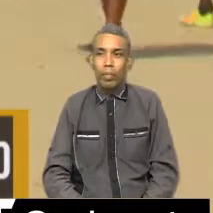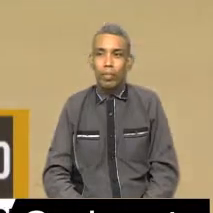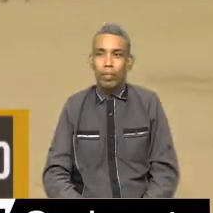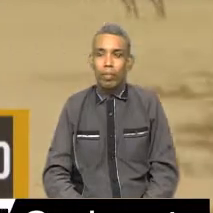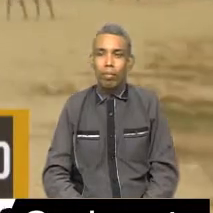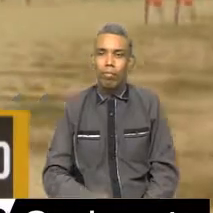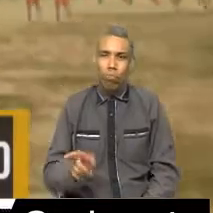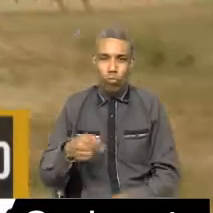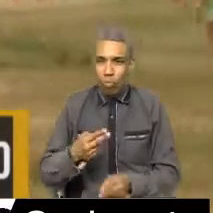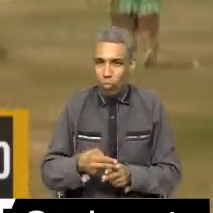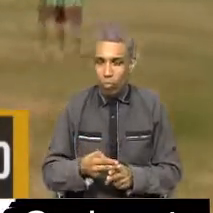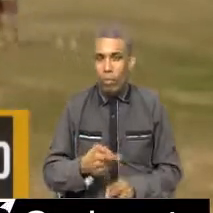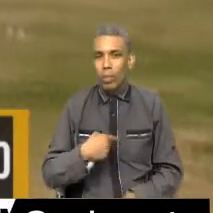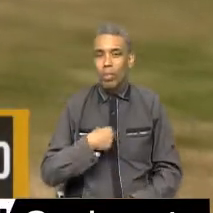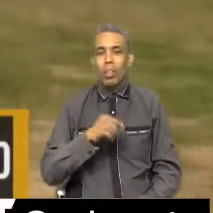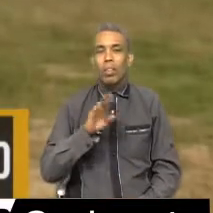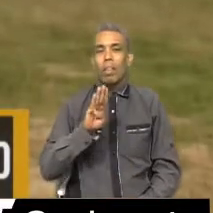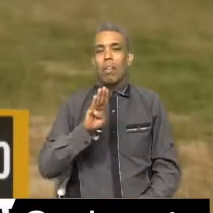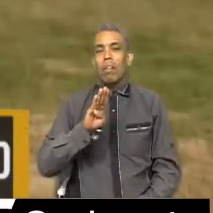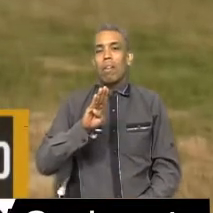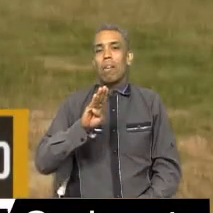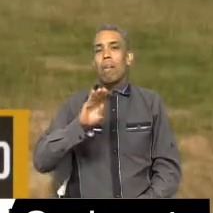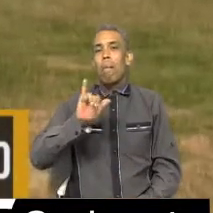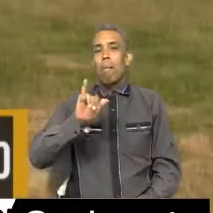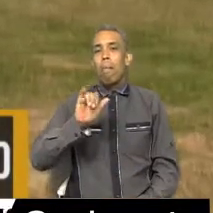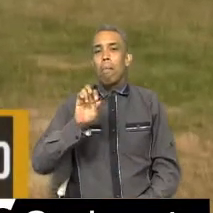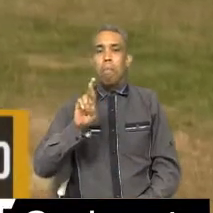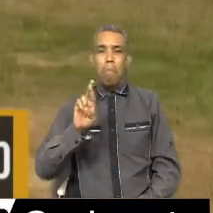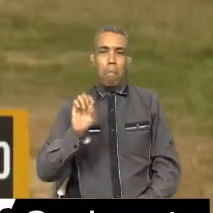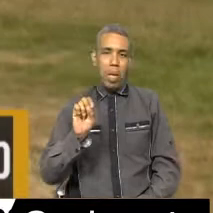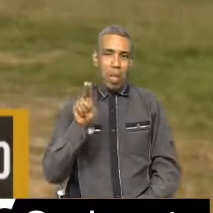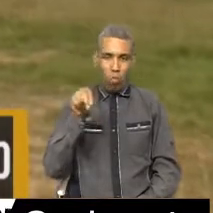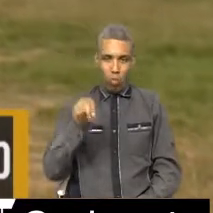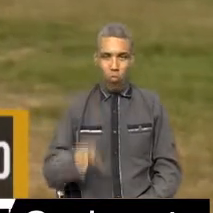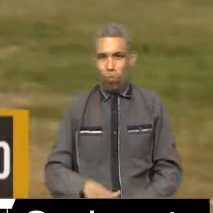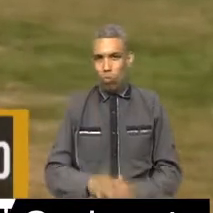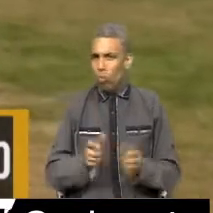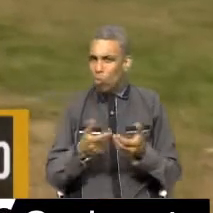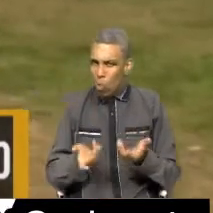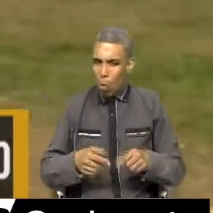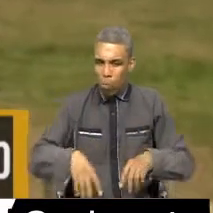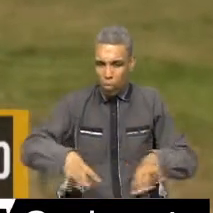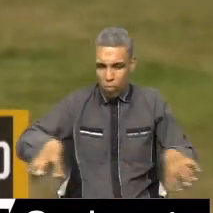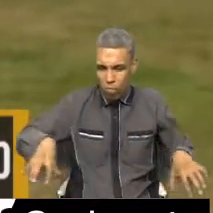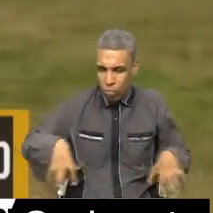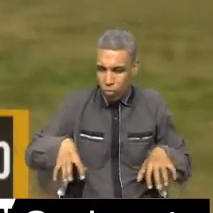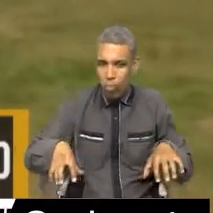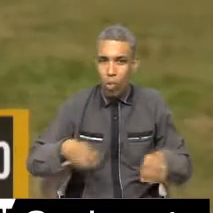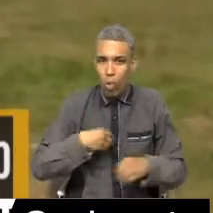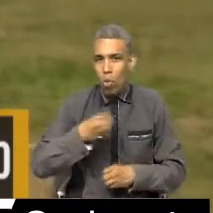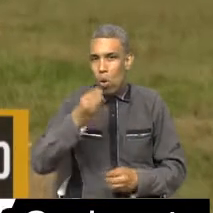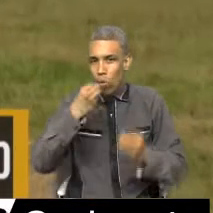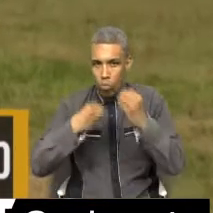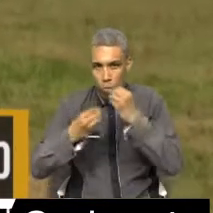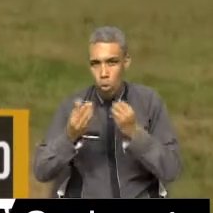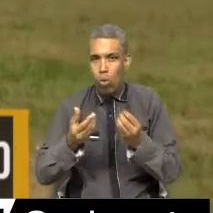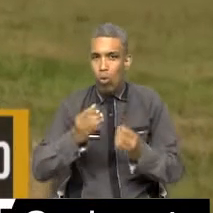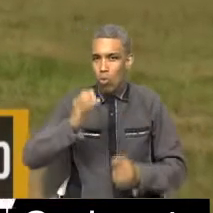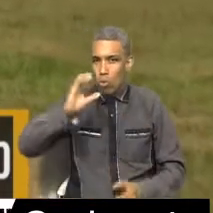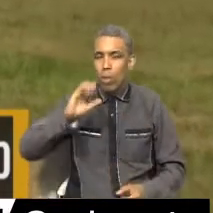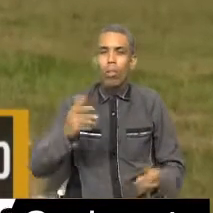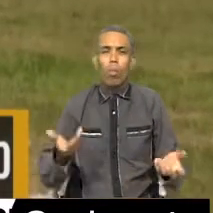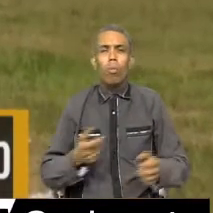tu nombre? Byron. Byron, ¿qué tal te ha parecido la actividad? También acompañada, por supuesto, un desayuno por parte de estas